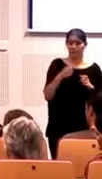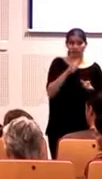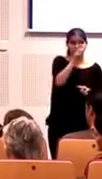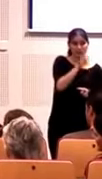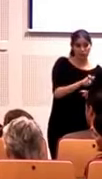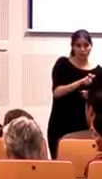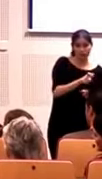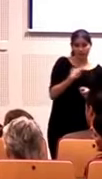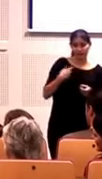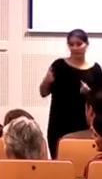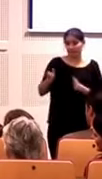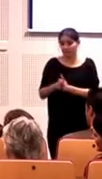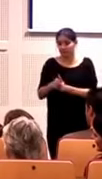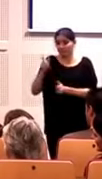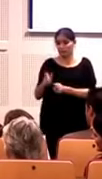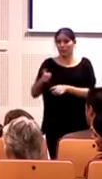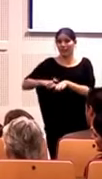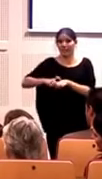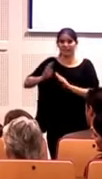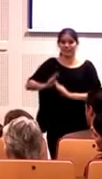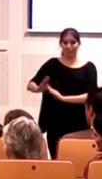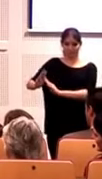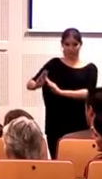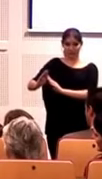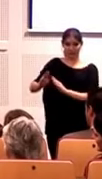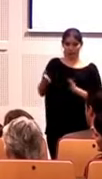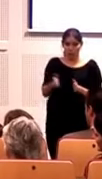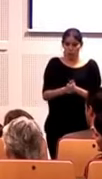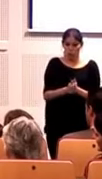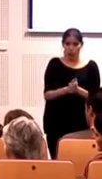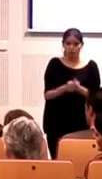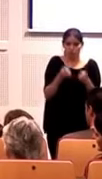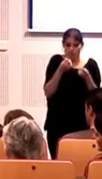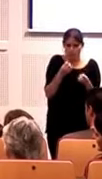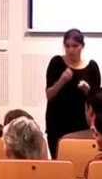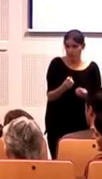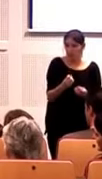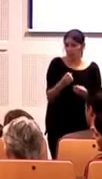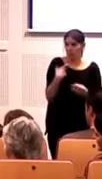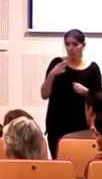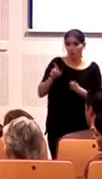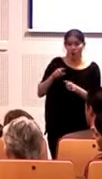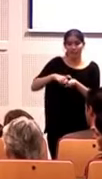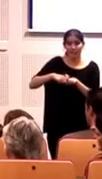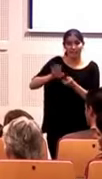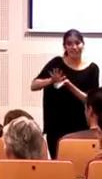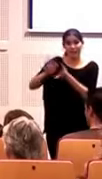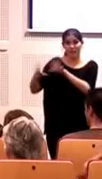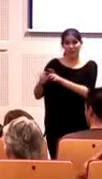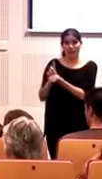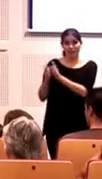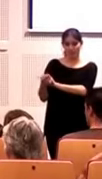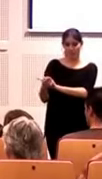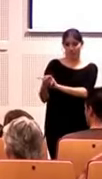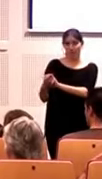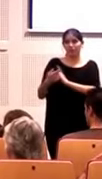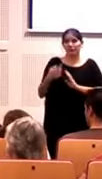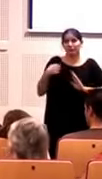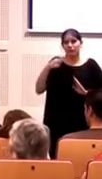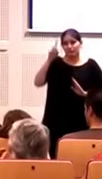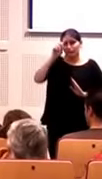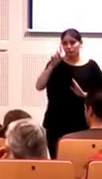persona determinada, con unas características determinadas, que eso pues cambió, desapareció. Entonces, yo no sé